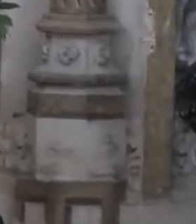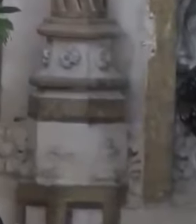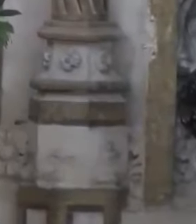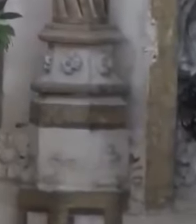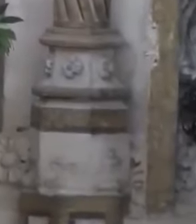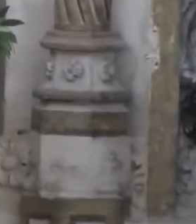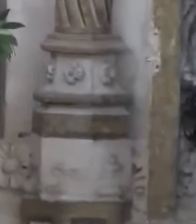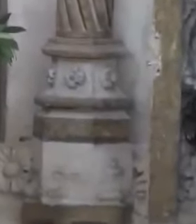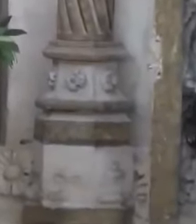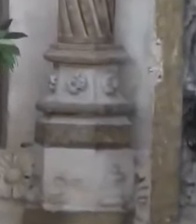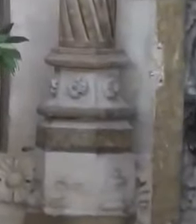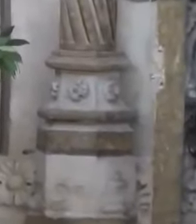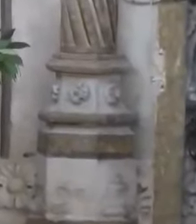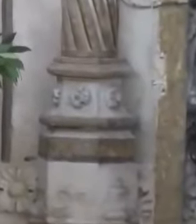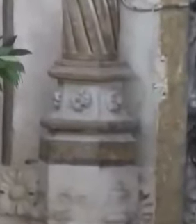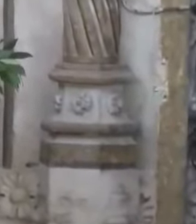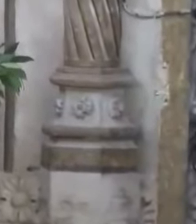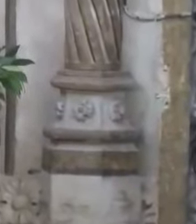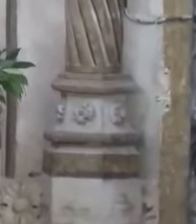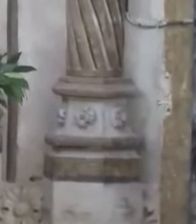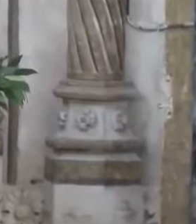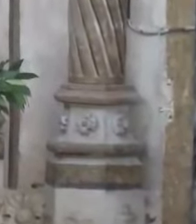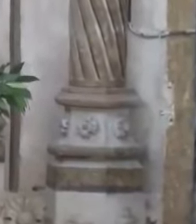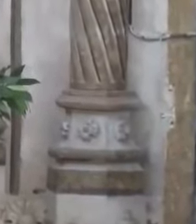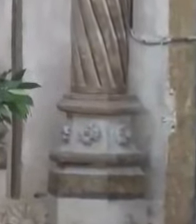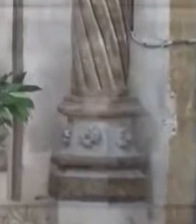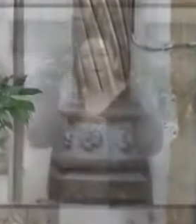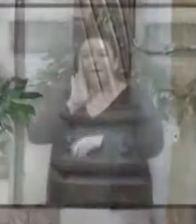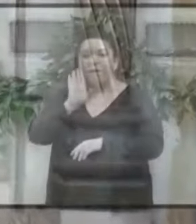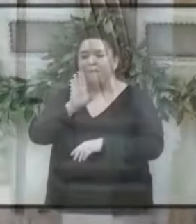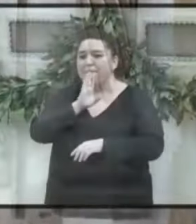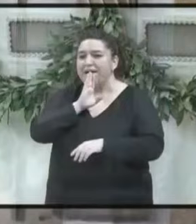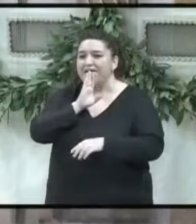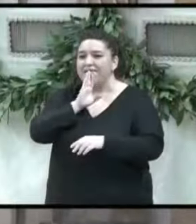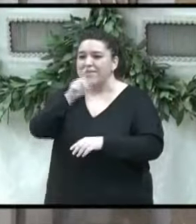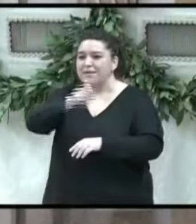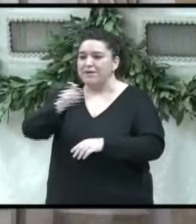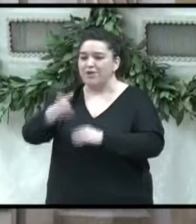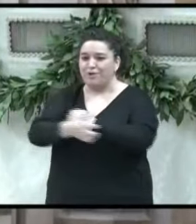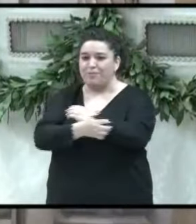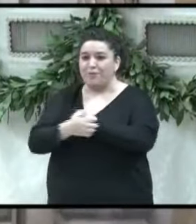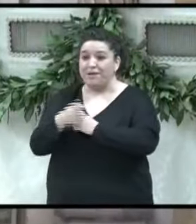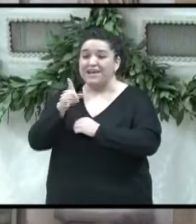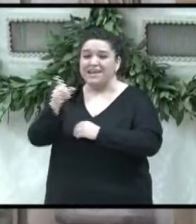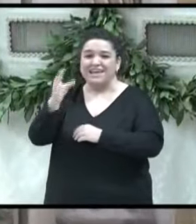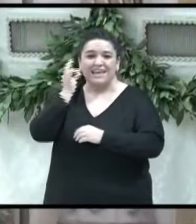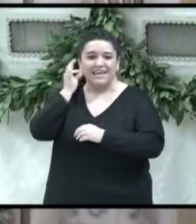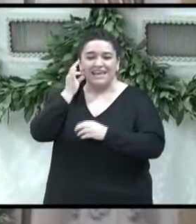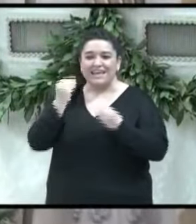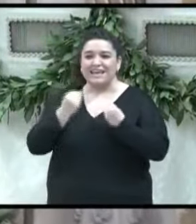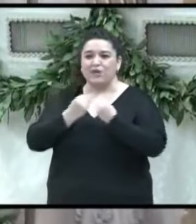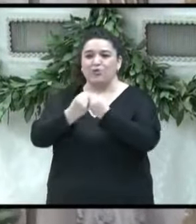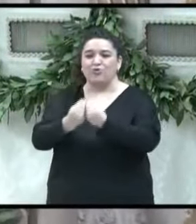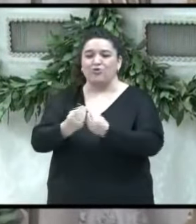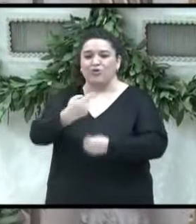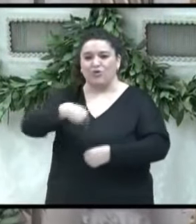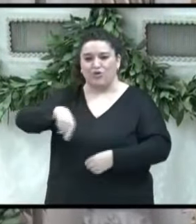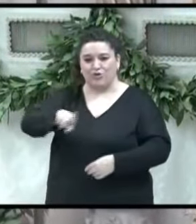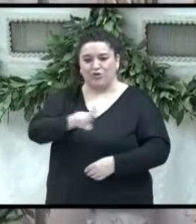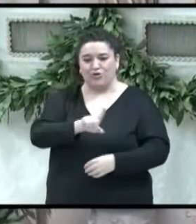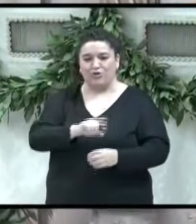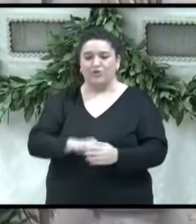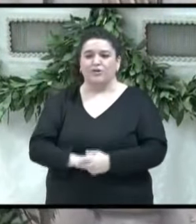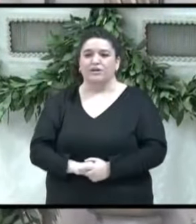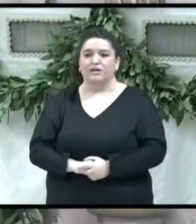los cristianos es madre de los pobres ella esté siempre con nosotros